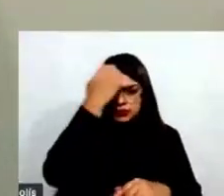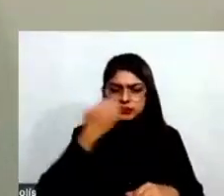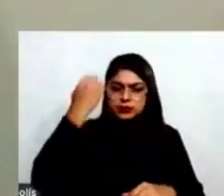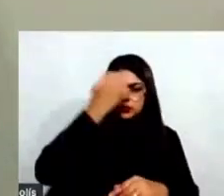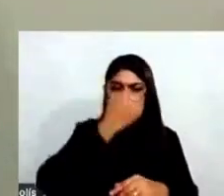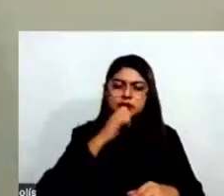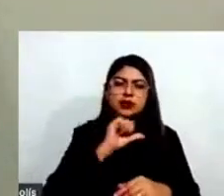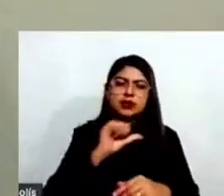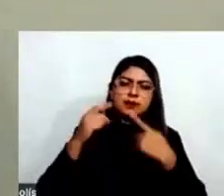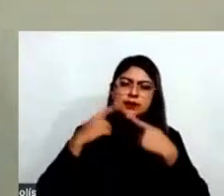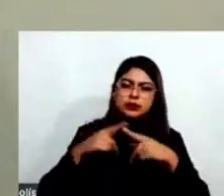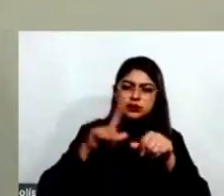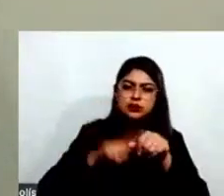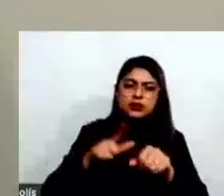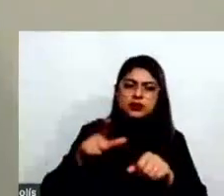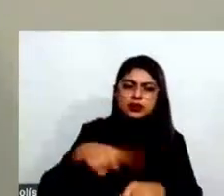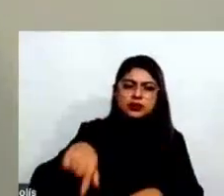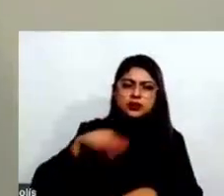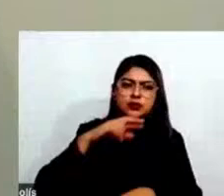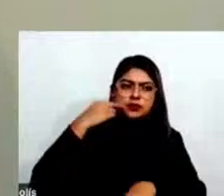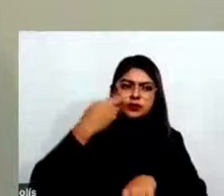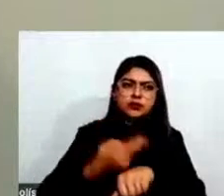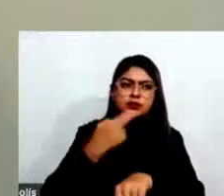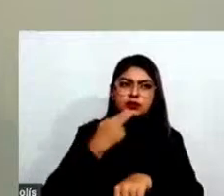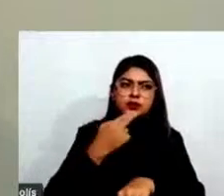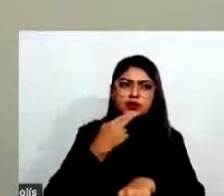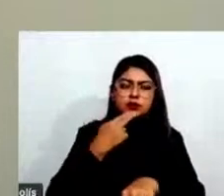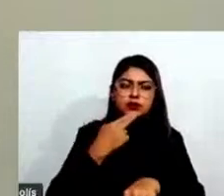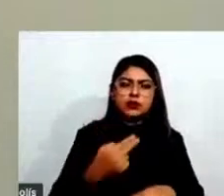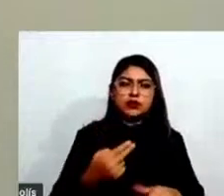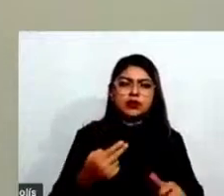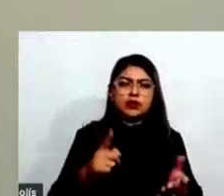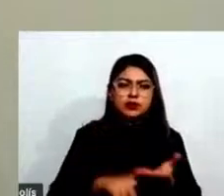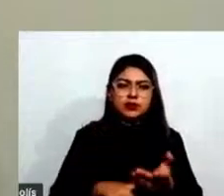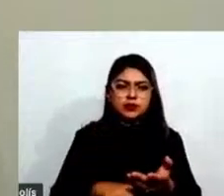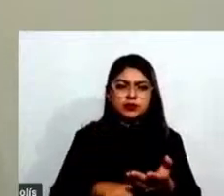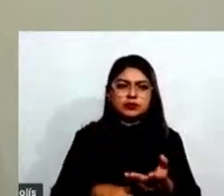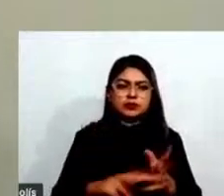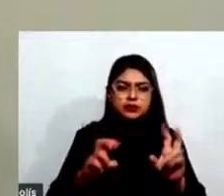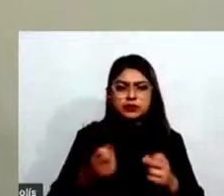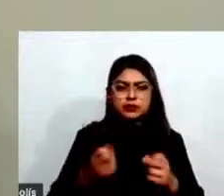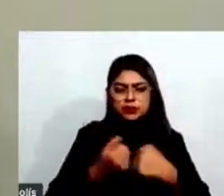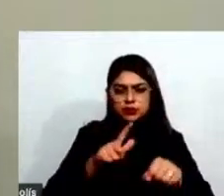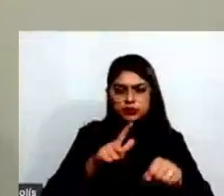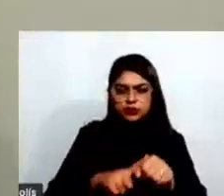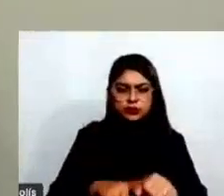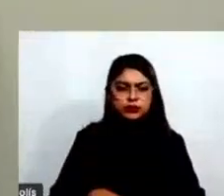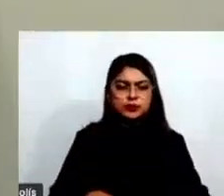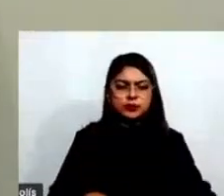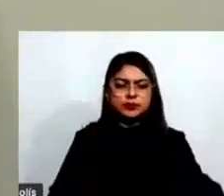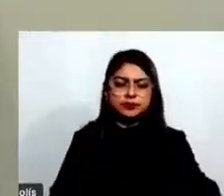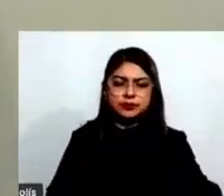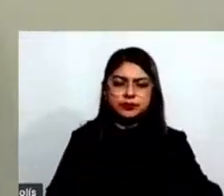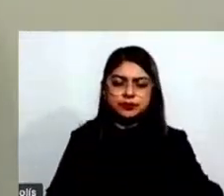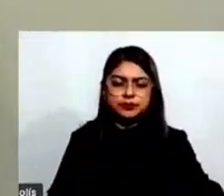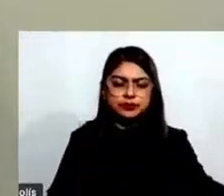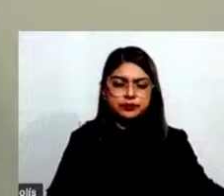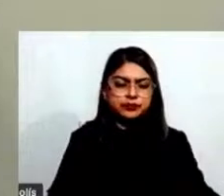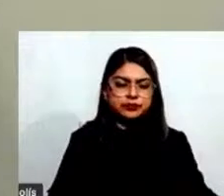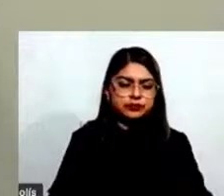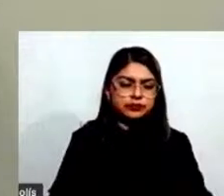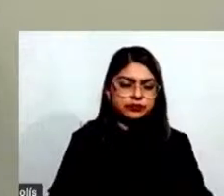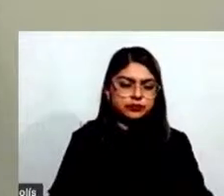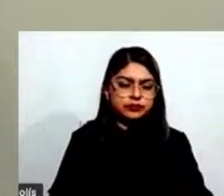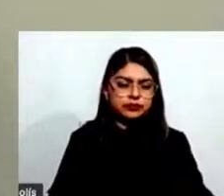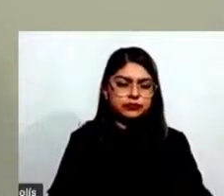tan importantes para la paz social. Lo mismo ocurre, naturalmente, en los sistemas en donde la permanencia en el cargo de